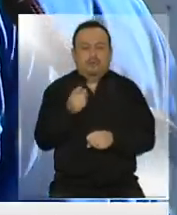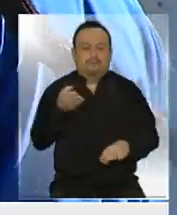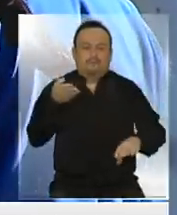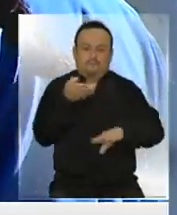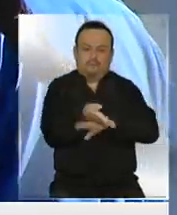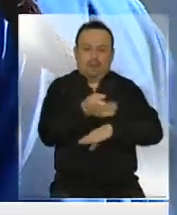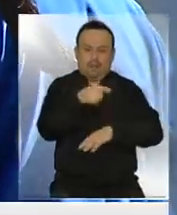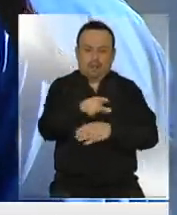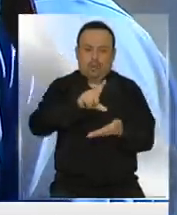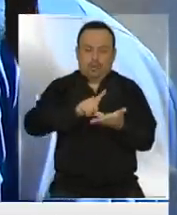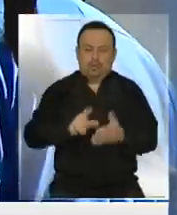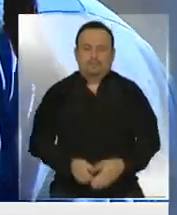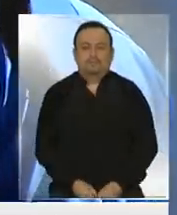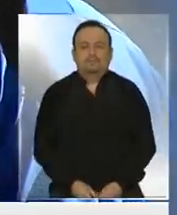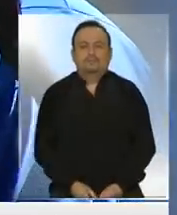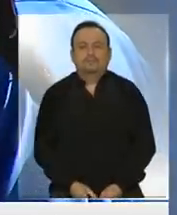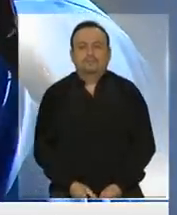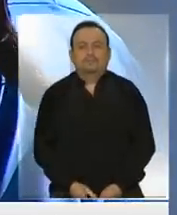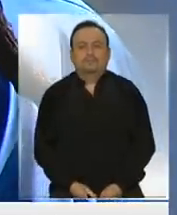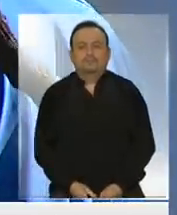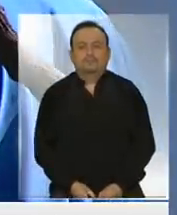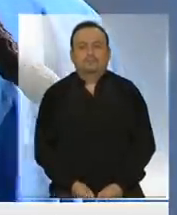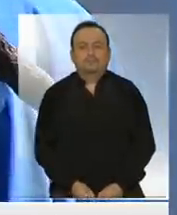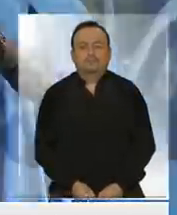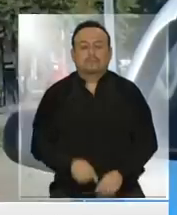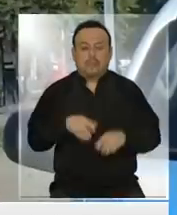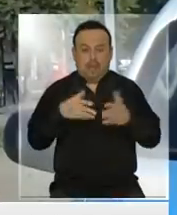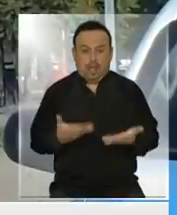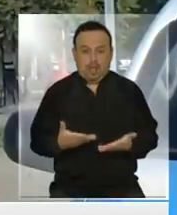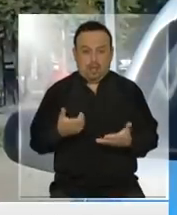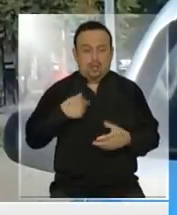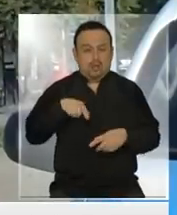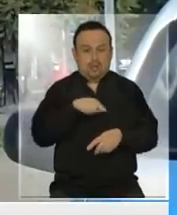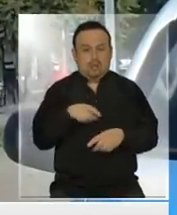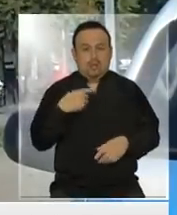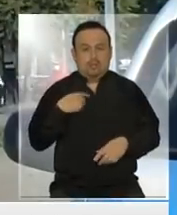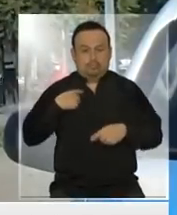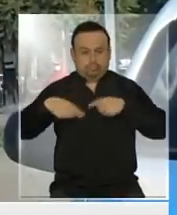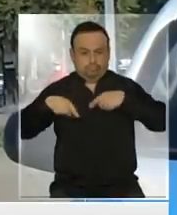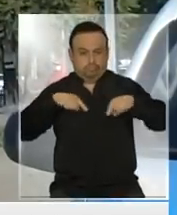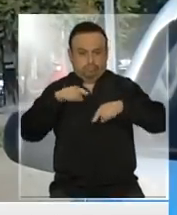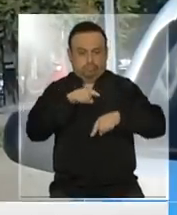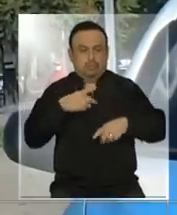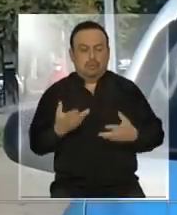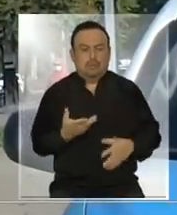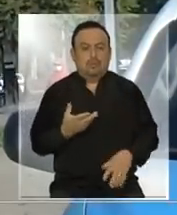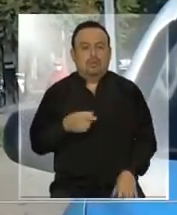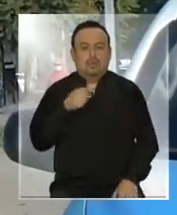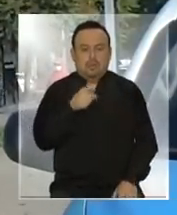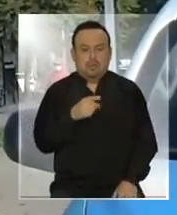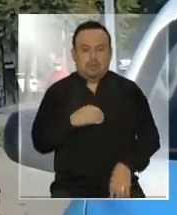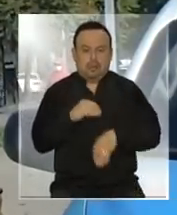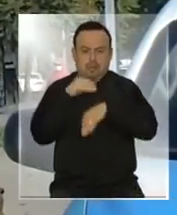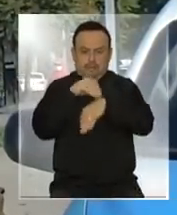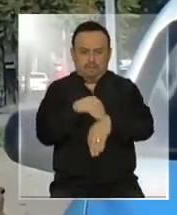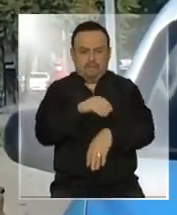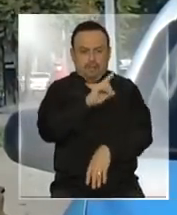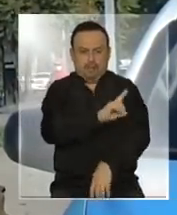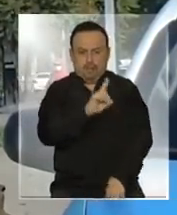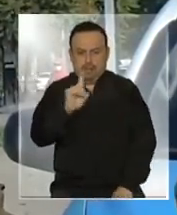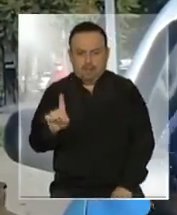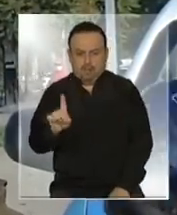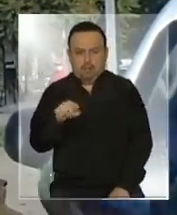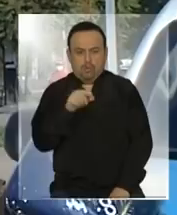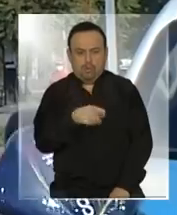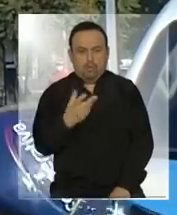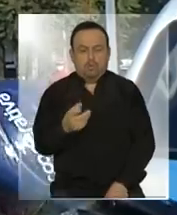a este lugar en este momento estamos realizando las diligencias tendientes a notificar a cada una de estas personas